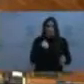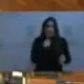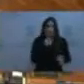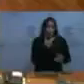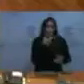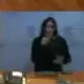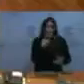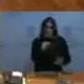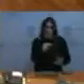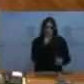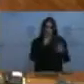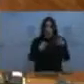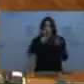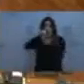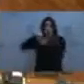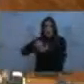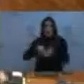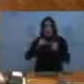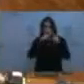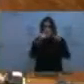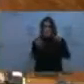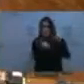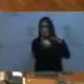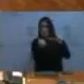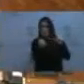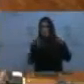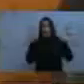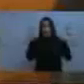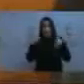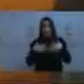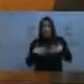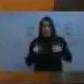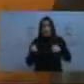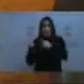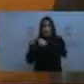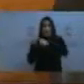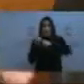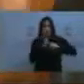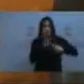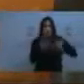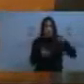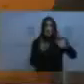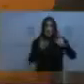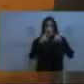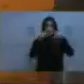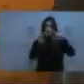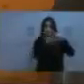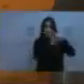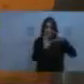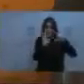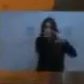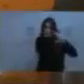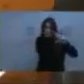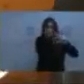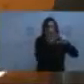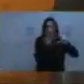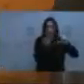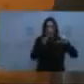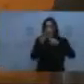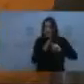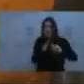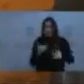del Oriente no están discriminados en atención sanitaria respecto a los asturianos que viven en otros territorios. Y no